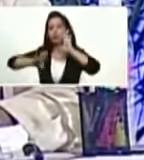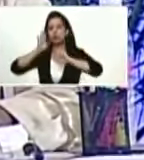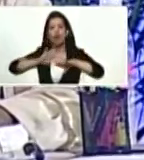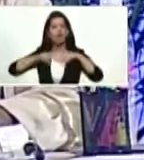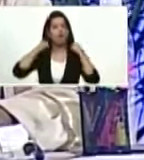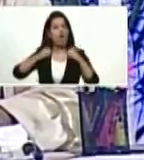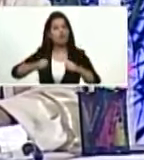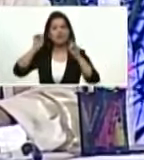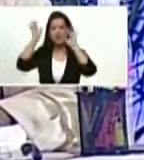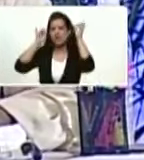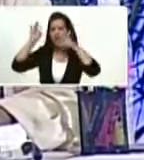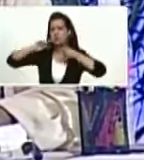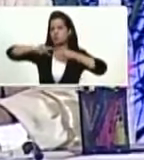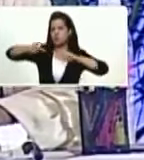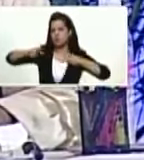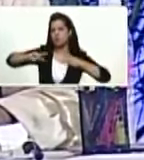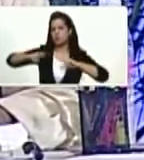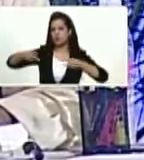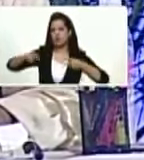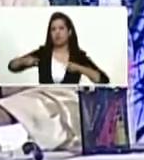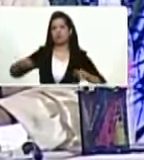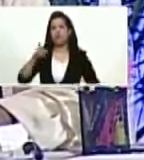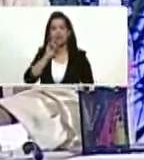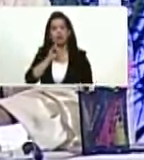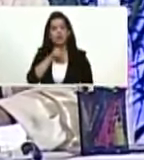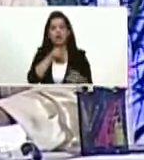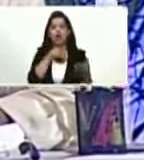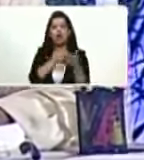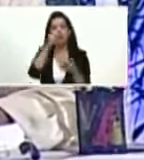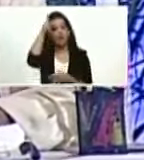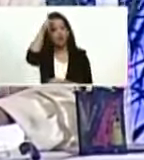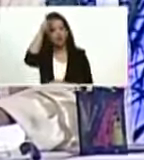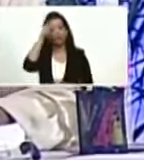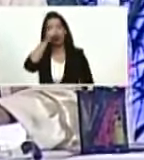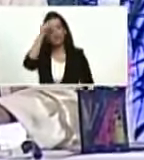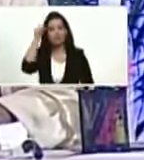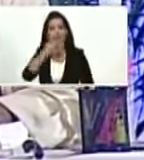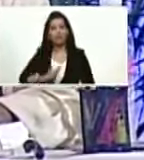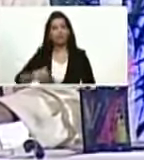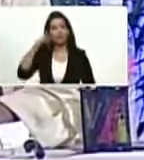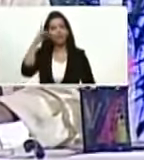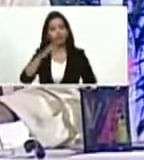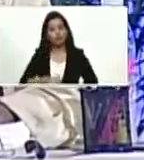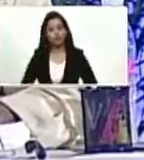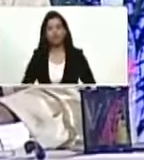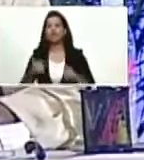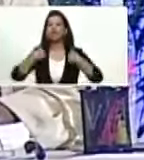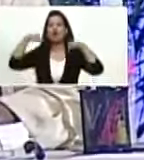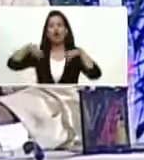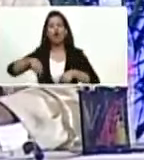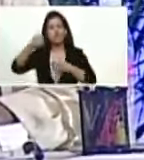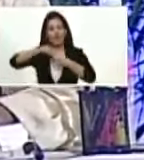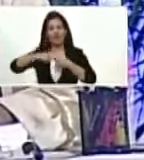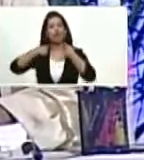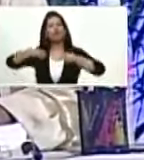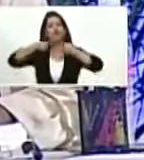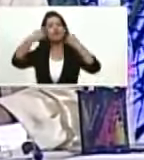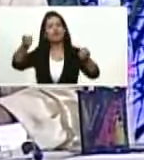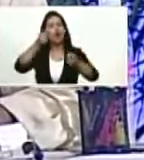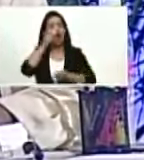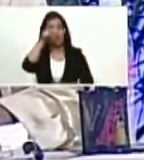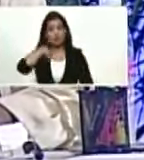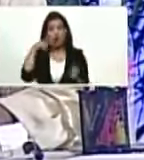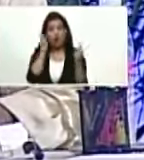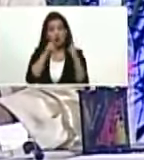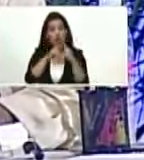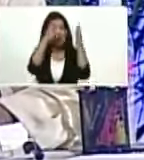Y desde Venezuela, desde el Zulia, lo decimos. Evo Morales es el líder más honesto que jamás haya conocido